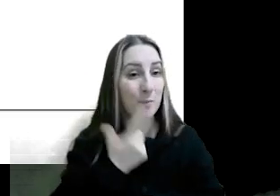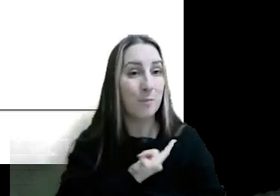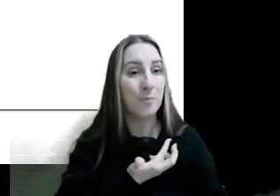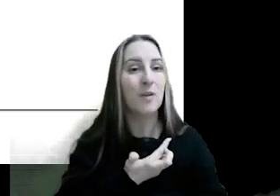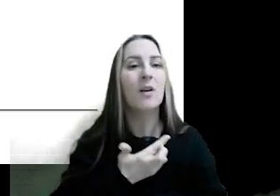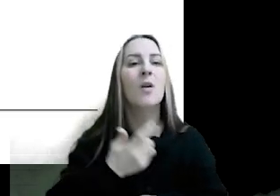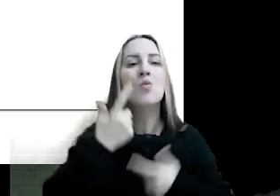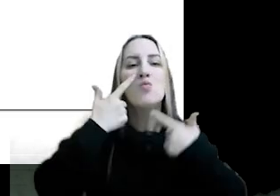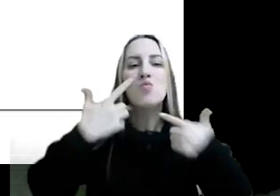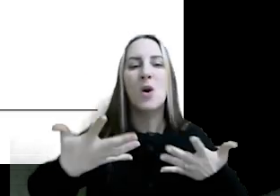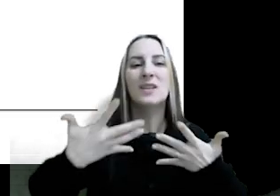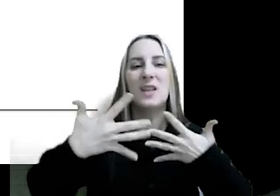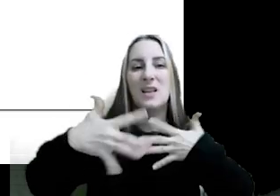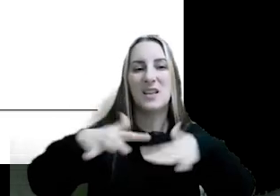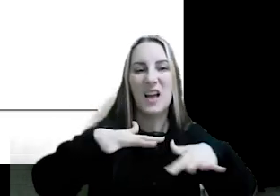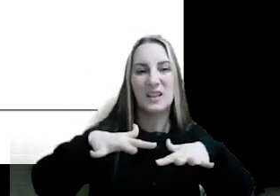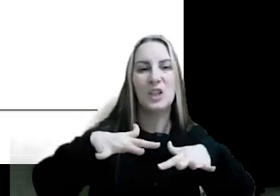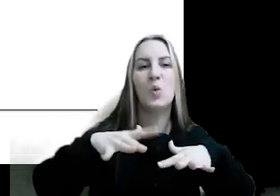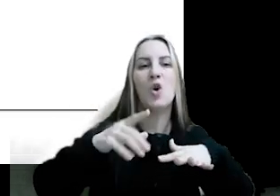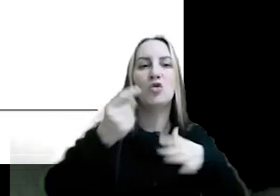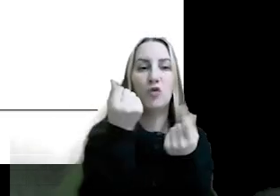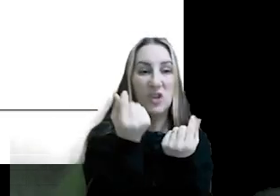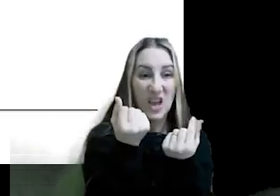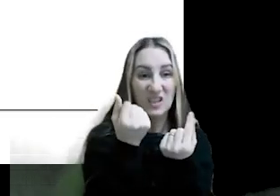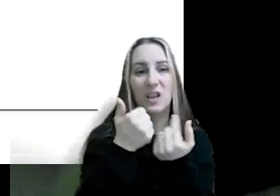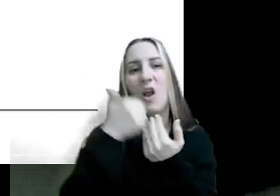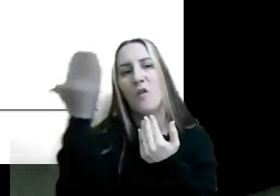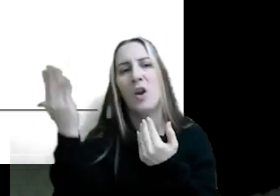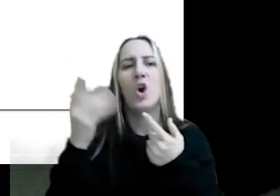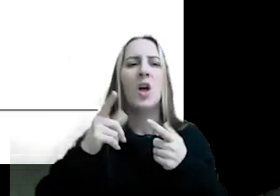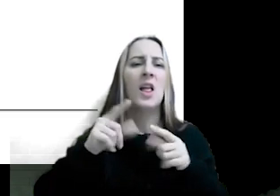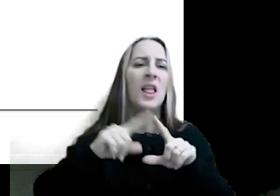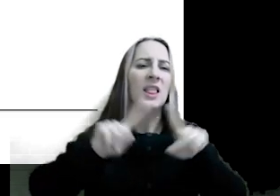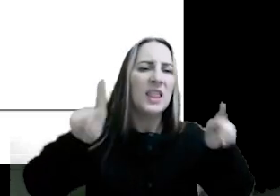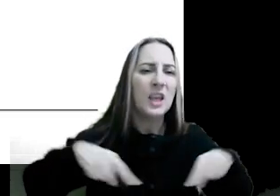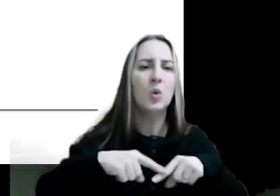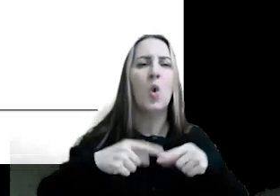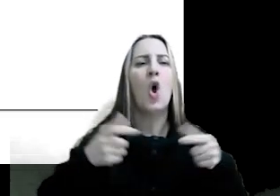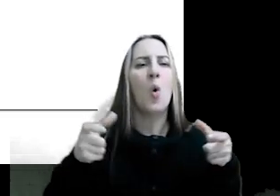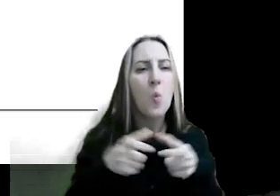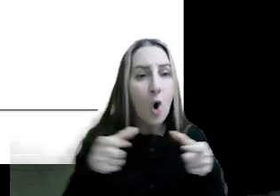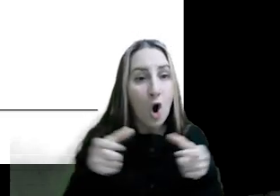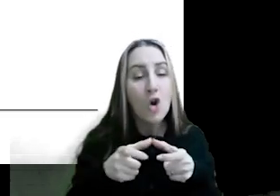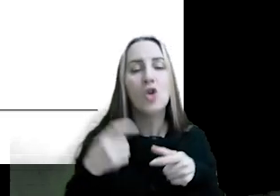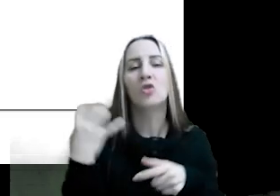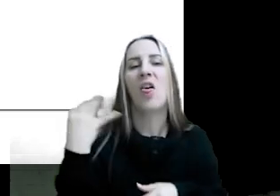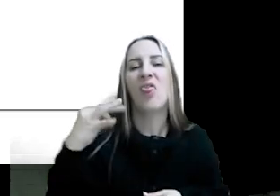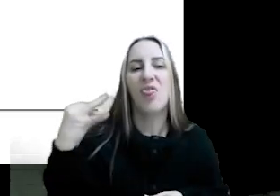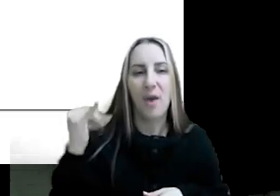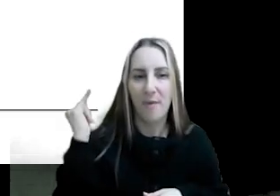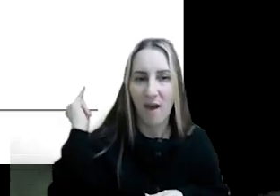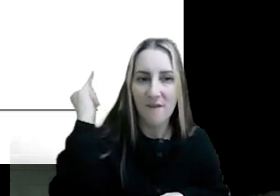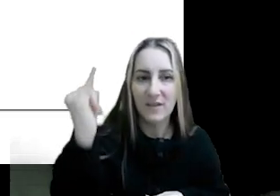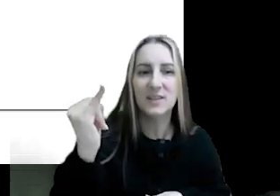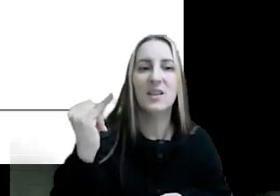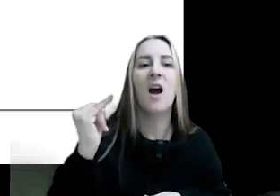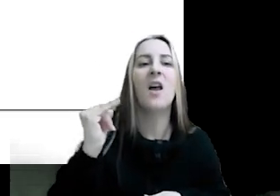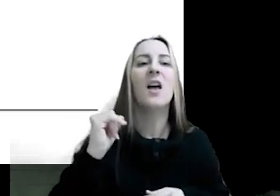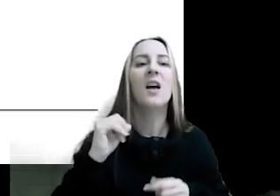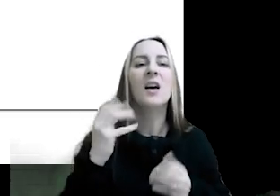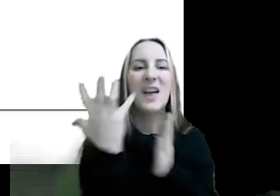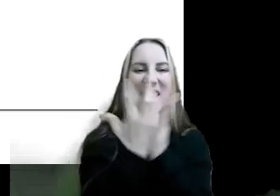exteriorización de activos financieros, títulos, bonos, deberán informar y liquidar